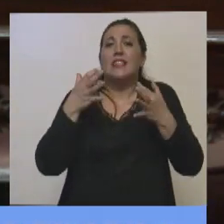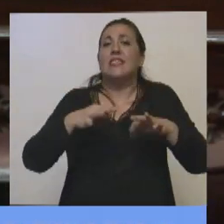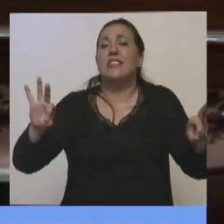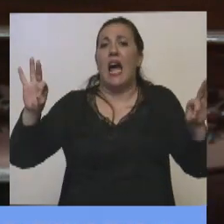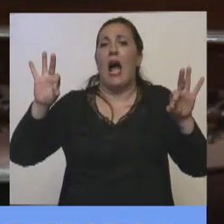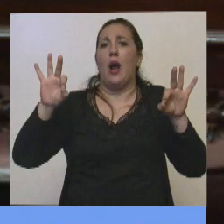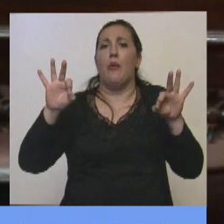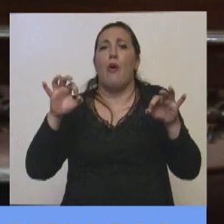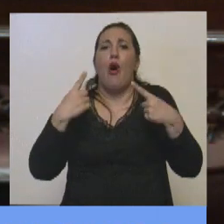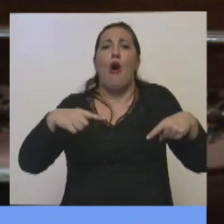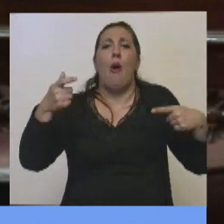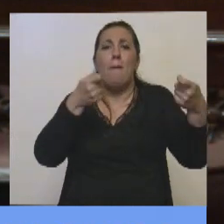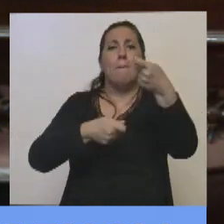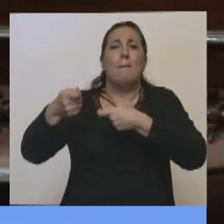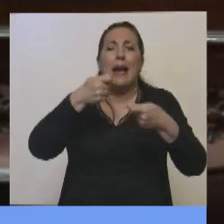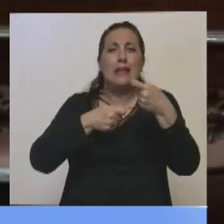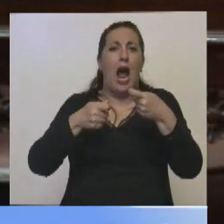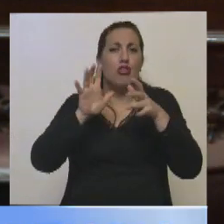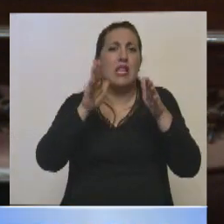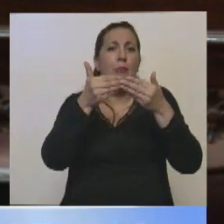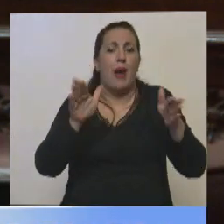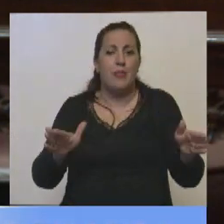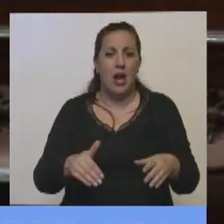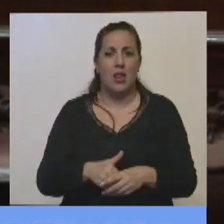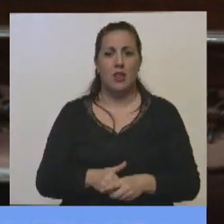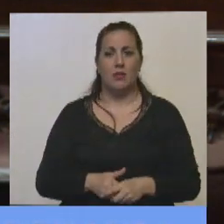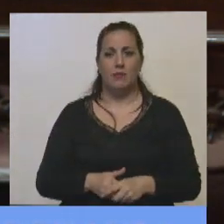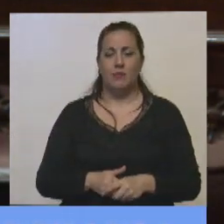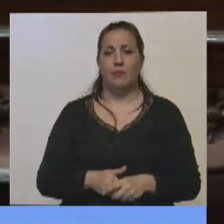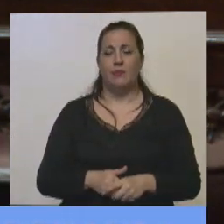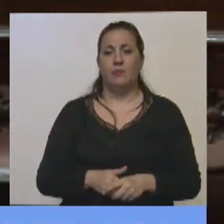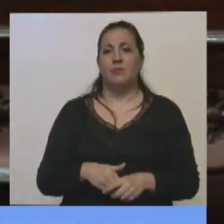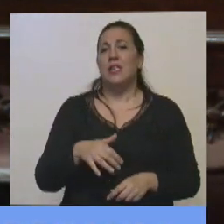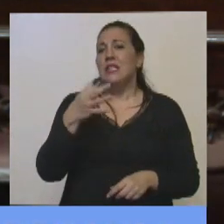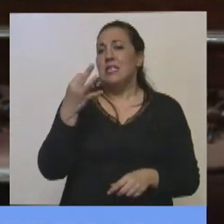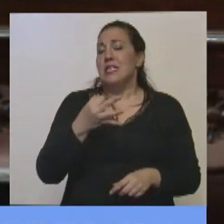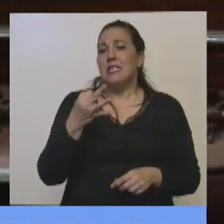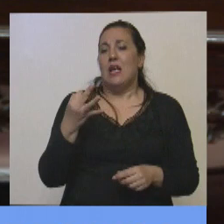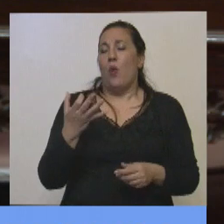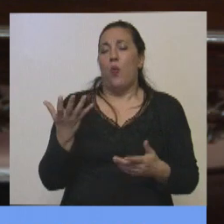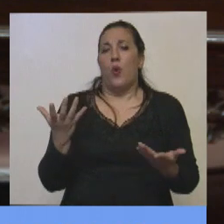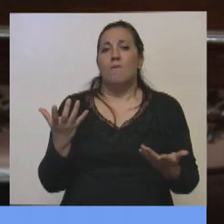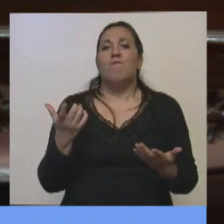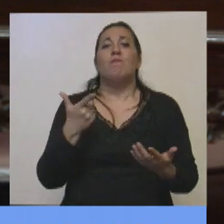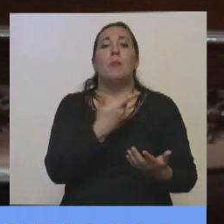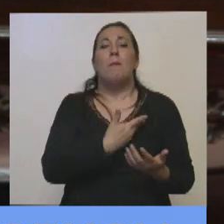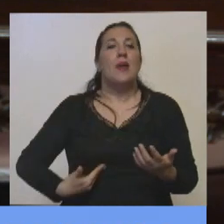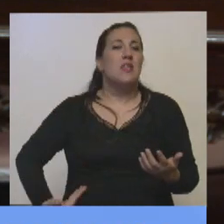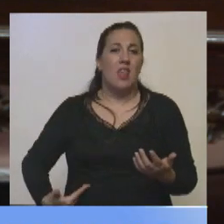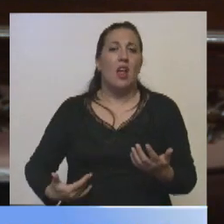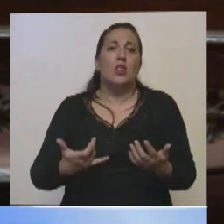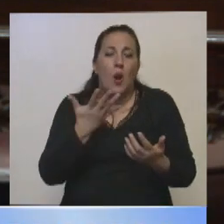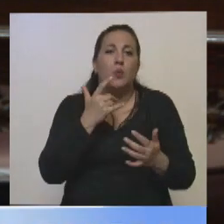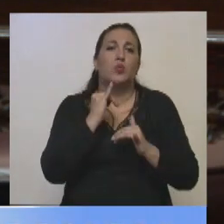con todos los mercados abiertos ya le gusta aclarar no le gusta seguramente no tiene más remedio al presidente de los argentinos